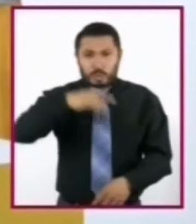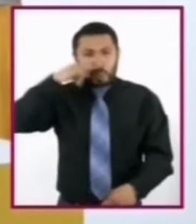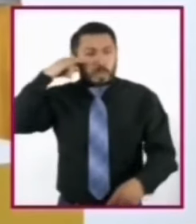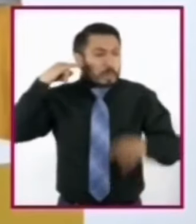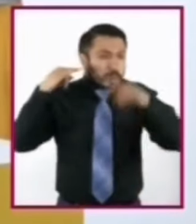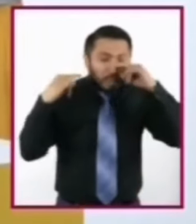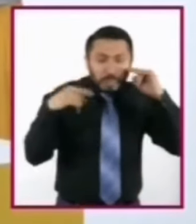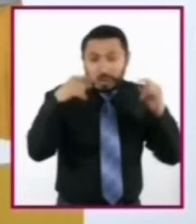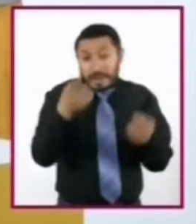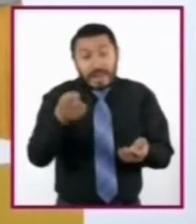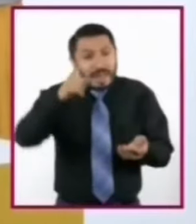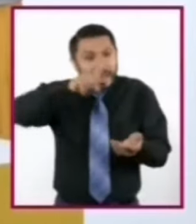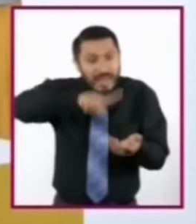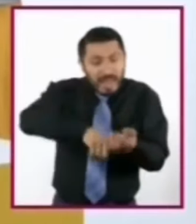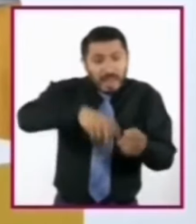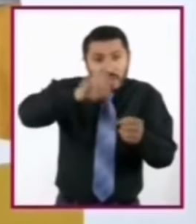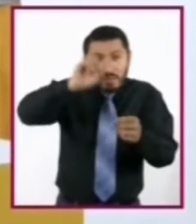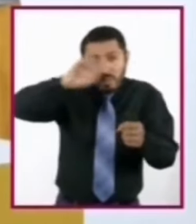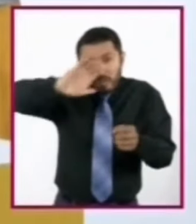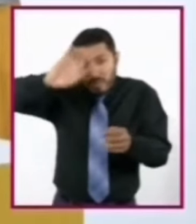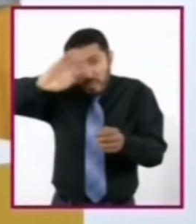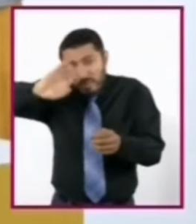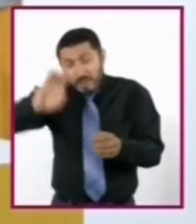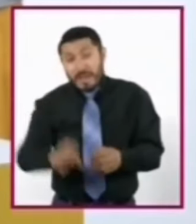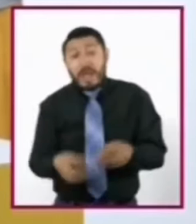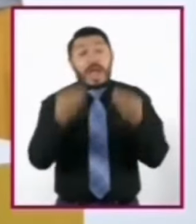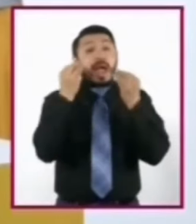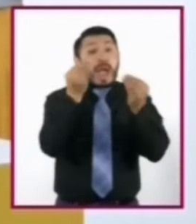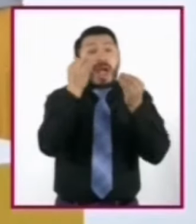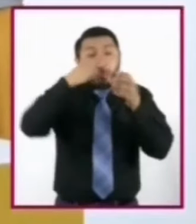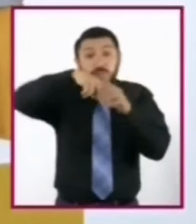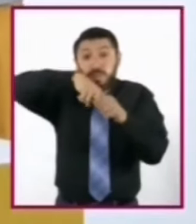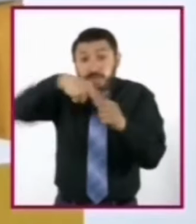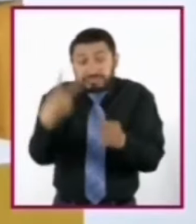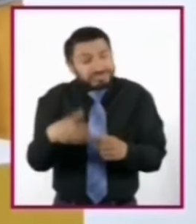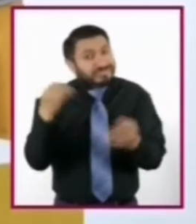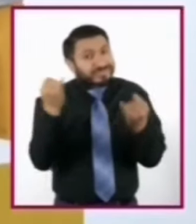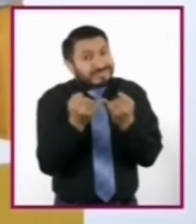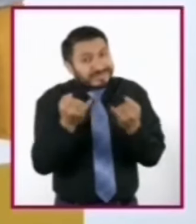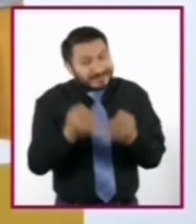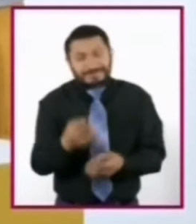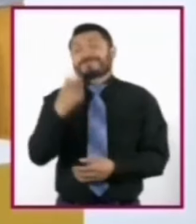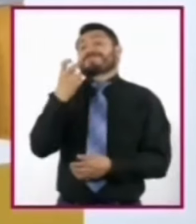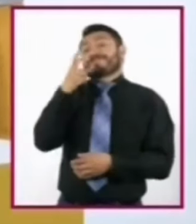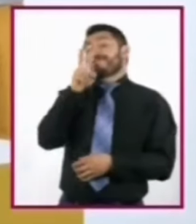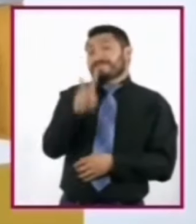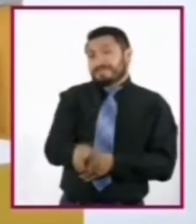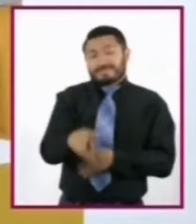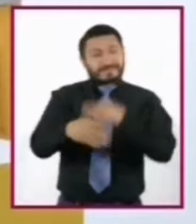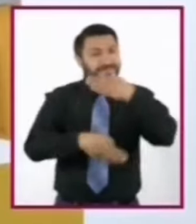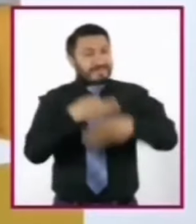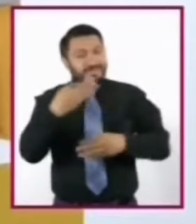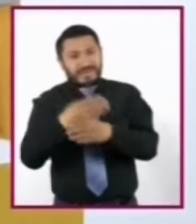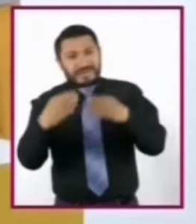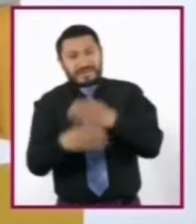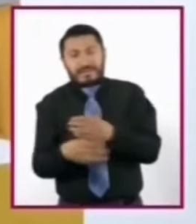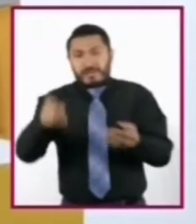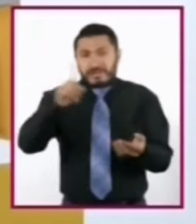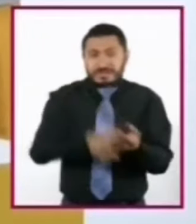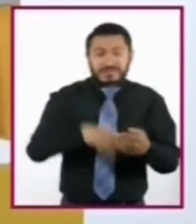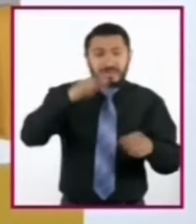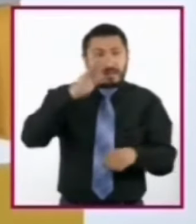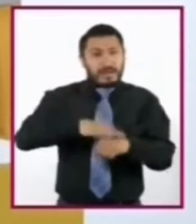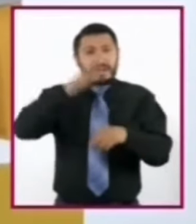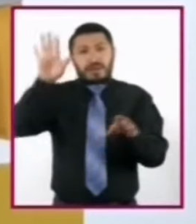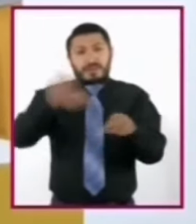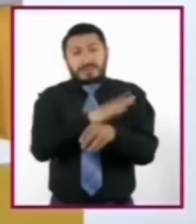los granos de sal, había mucho espacio vacío. Exactamente. Todos los objetos o cuerpos están conformados